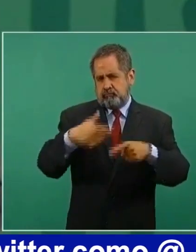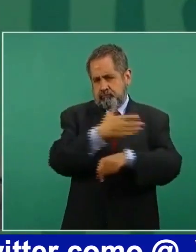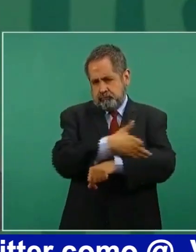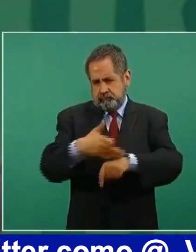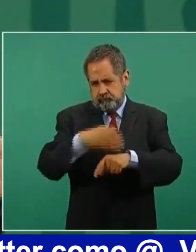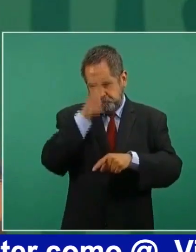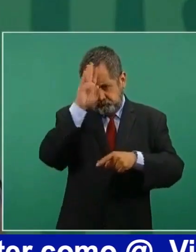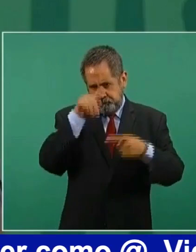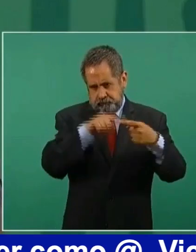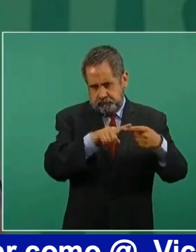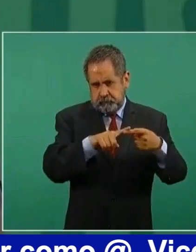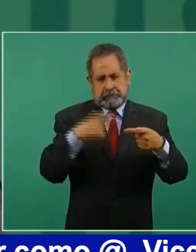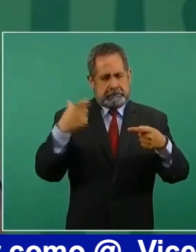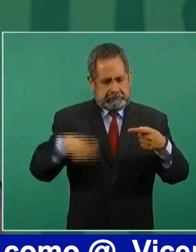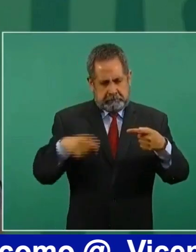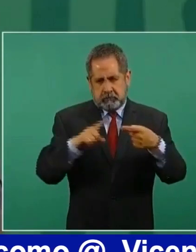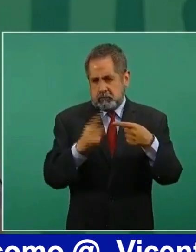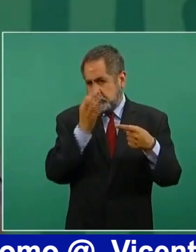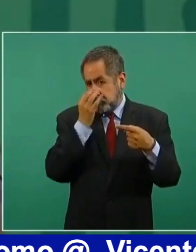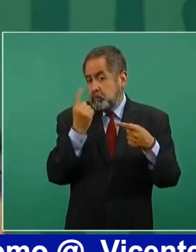de fortuna.